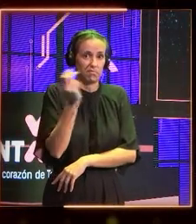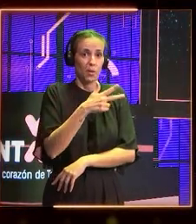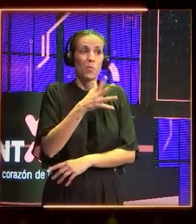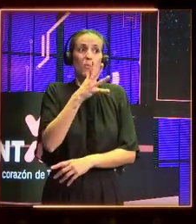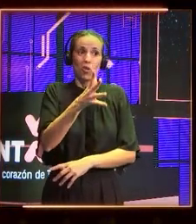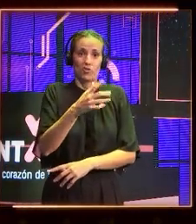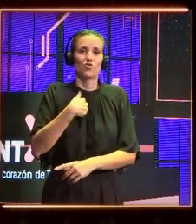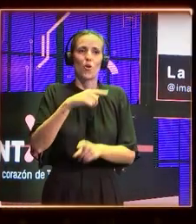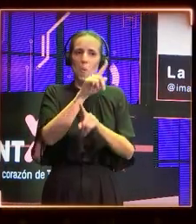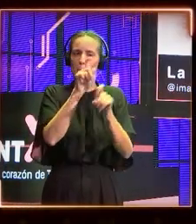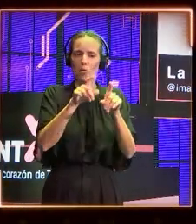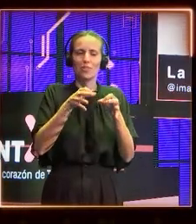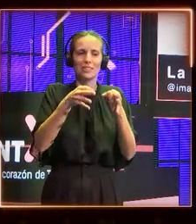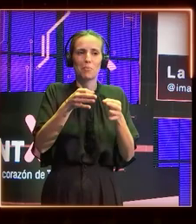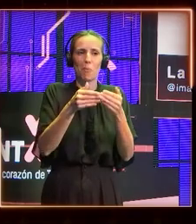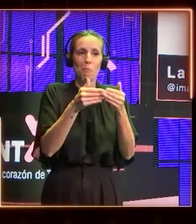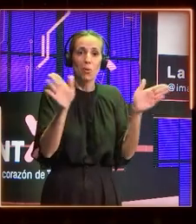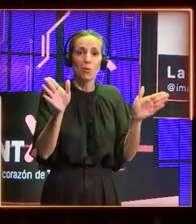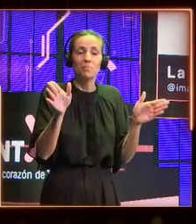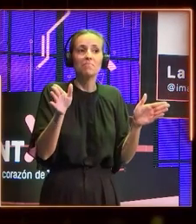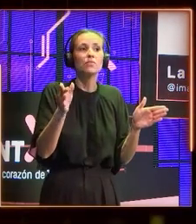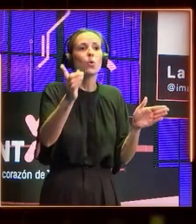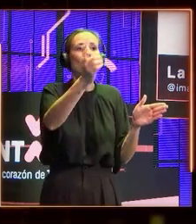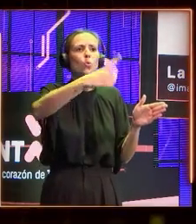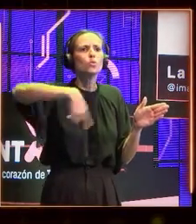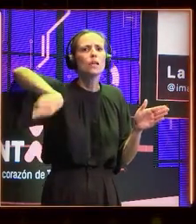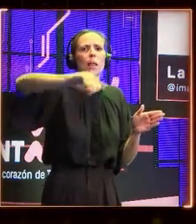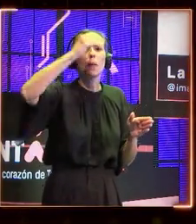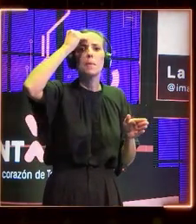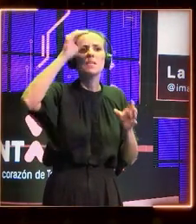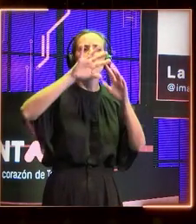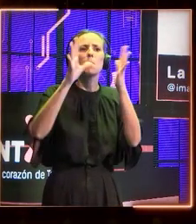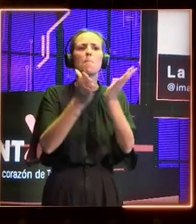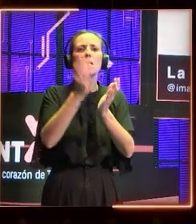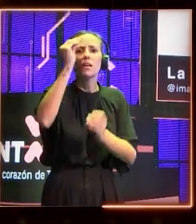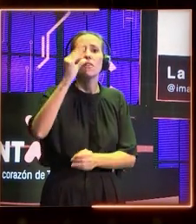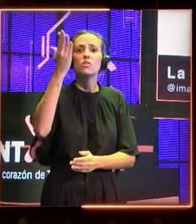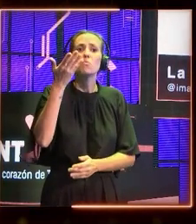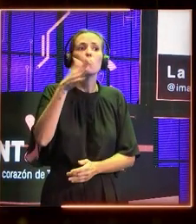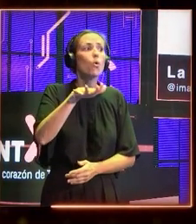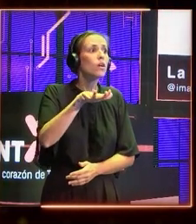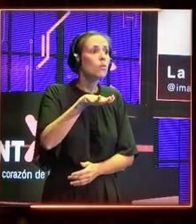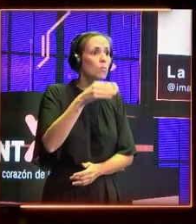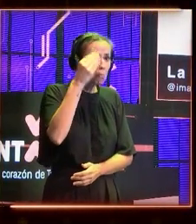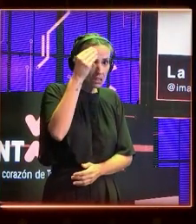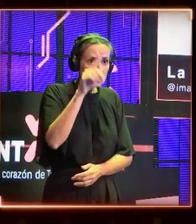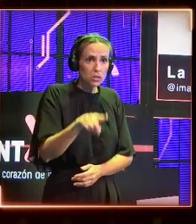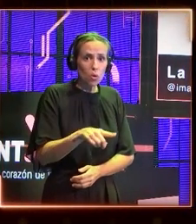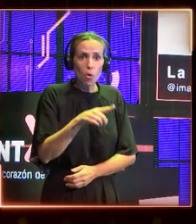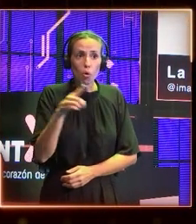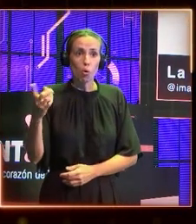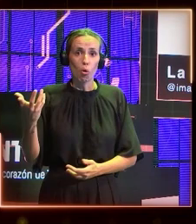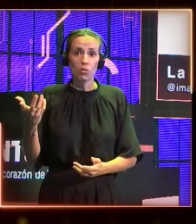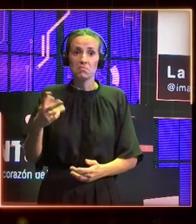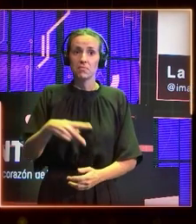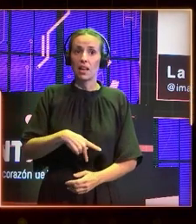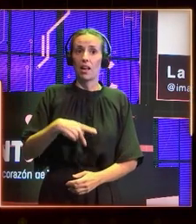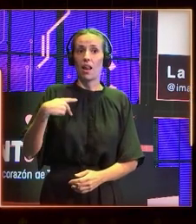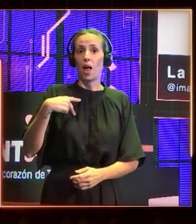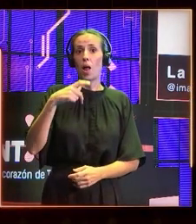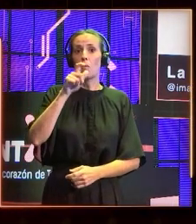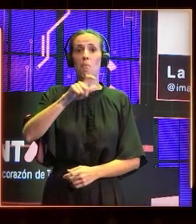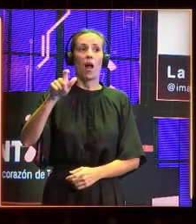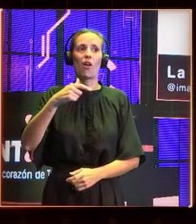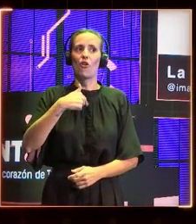Al iniciar de estas charlas que es quién cree que el metaverso ha muerto alguien cree generalmente la gente no se atree porque no